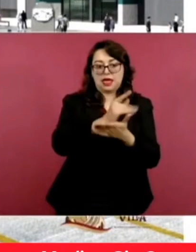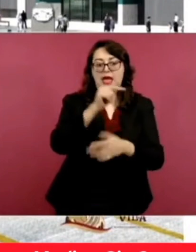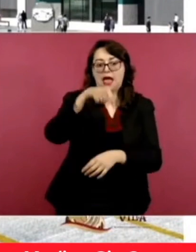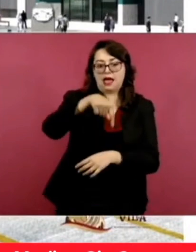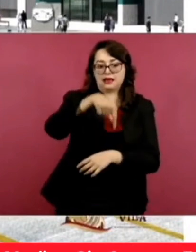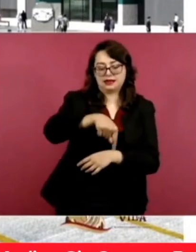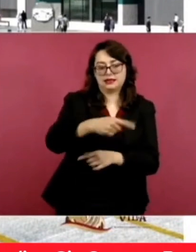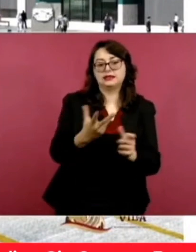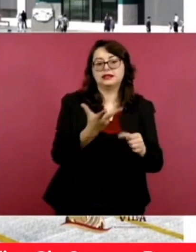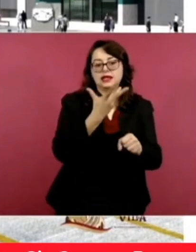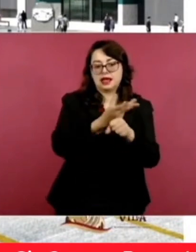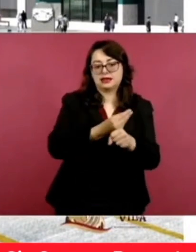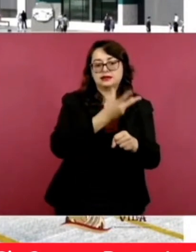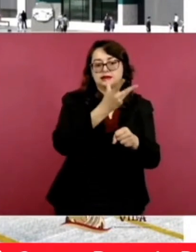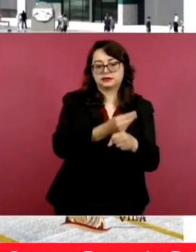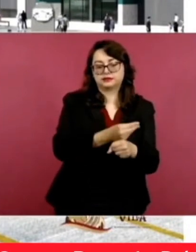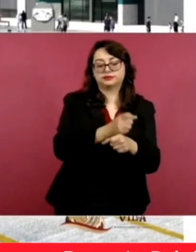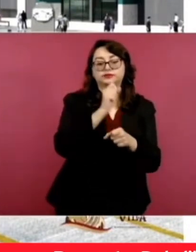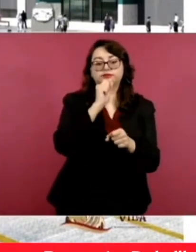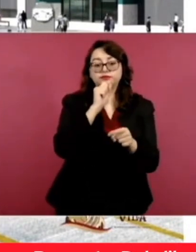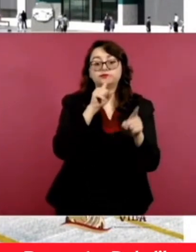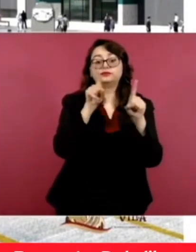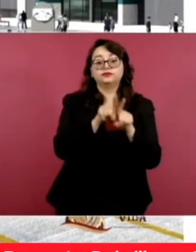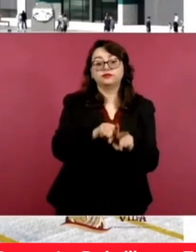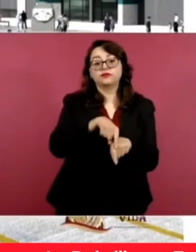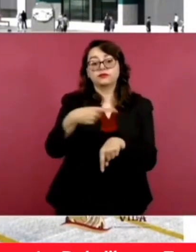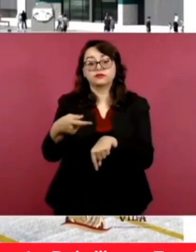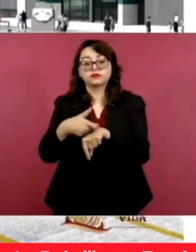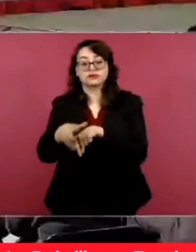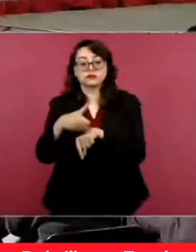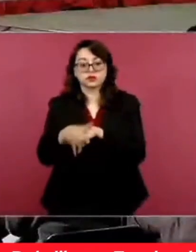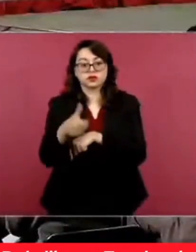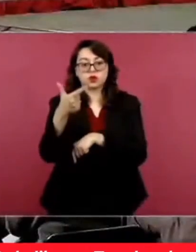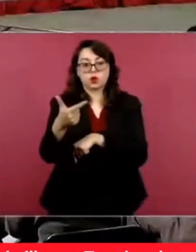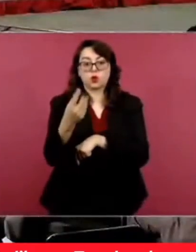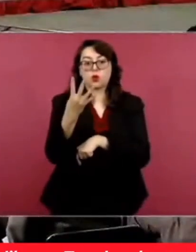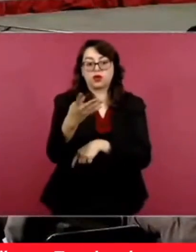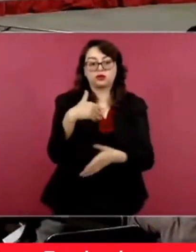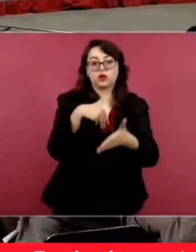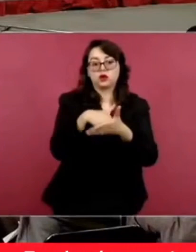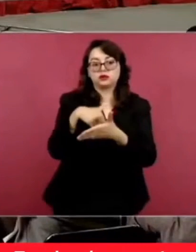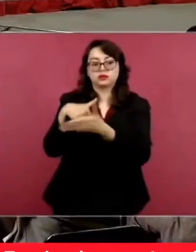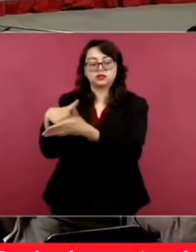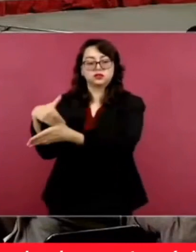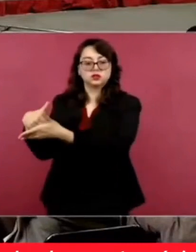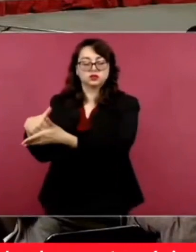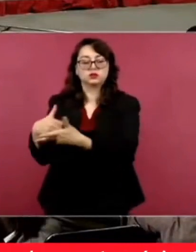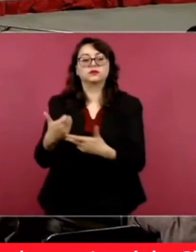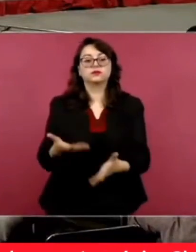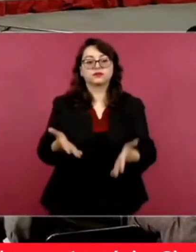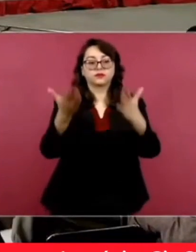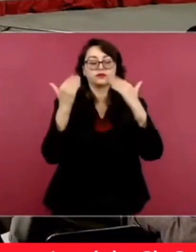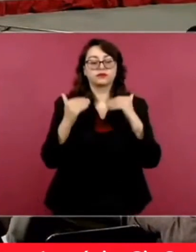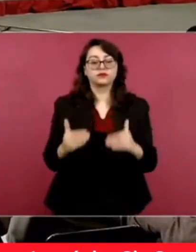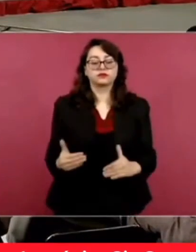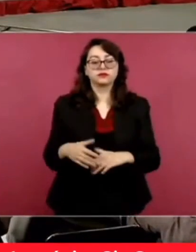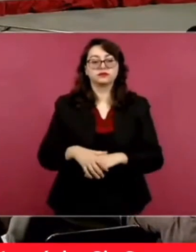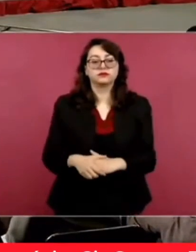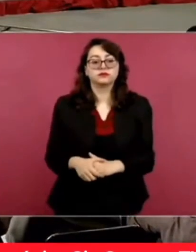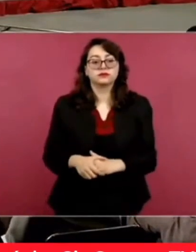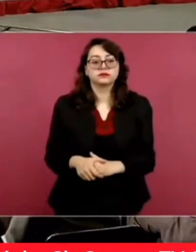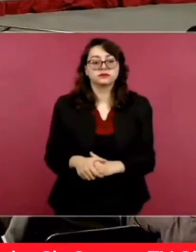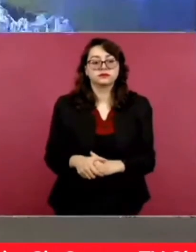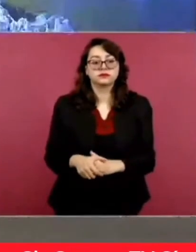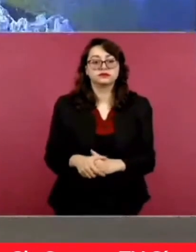tramo 7 tenemos cuatro estaciones y una base de mantenimiento en Espujil. La siguiente, por favor. En general se están